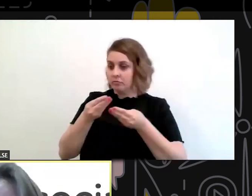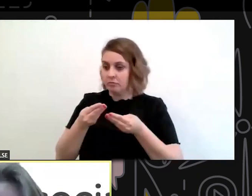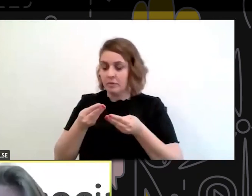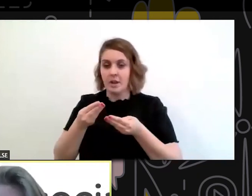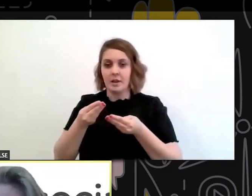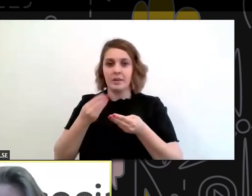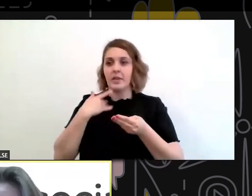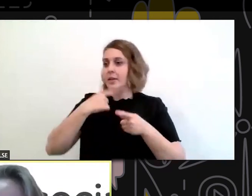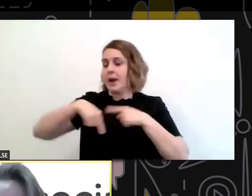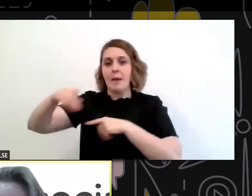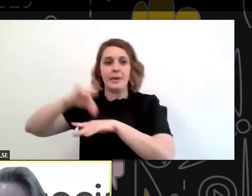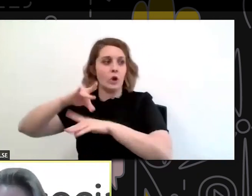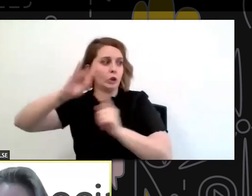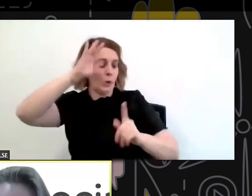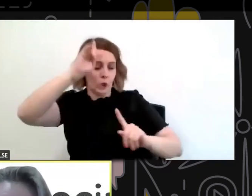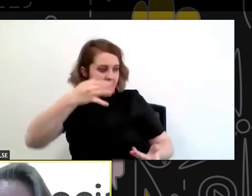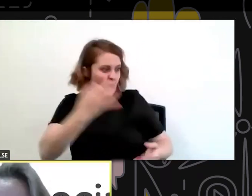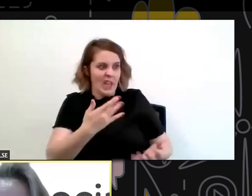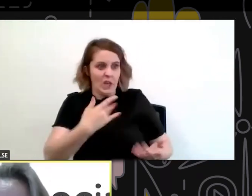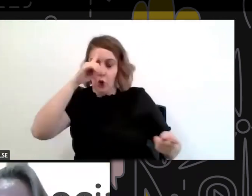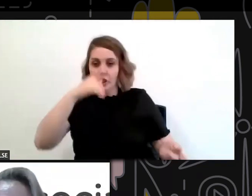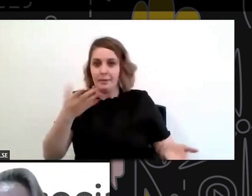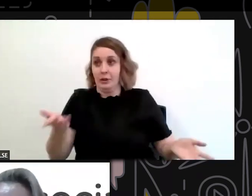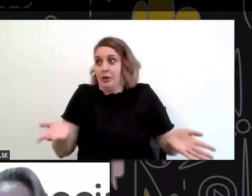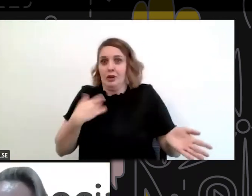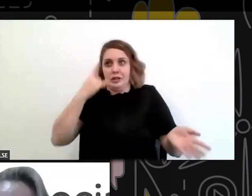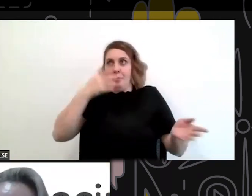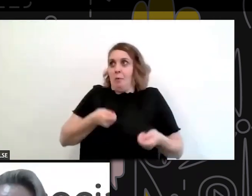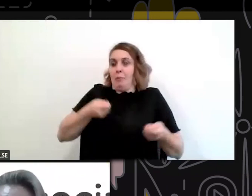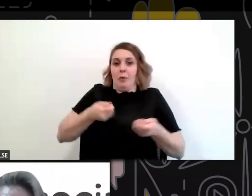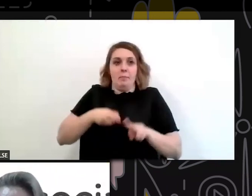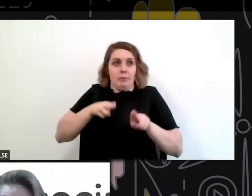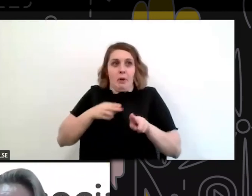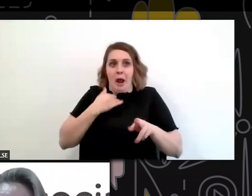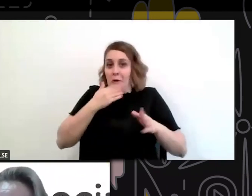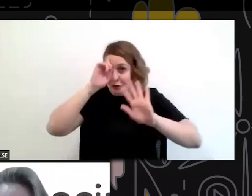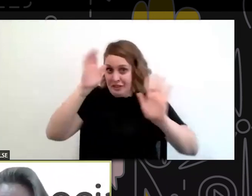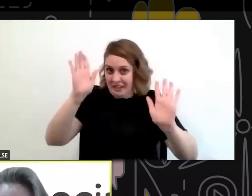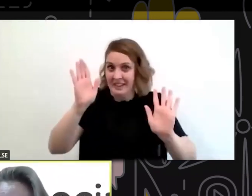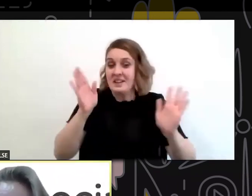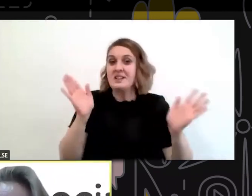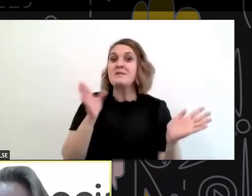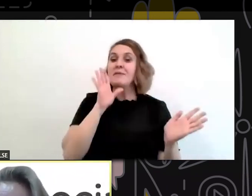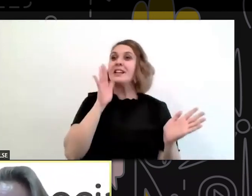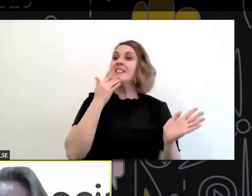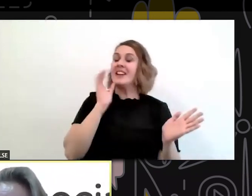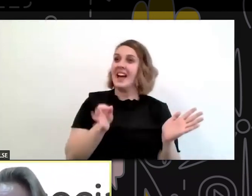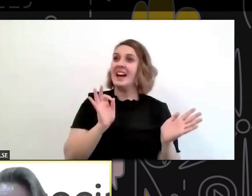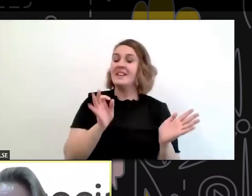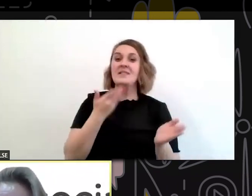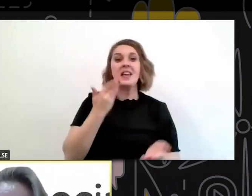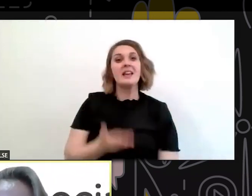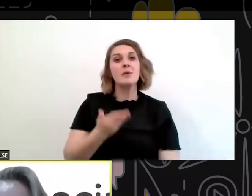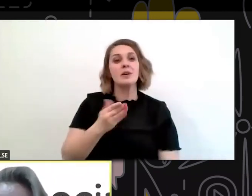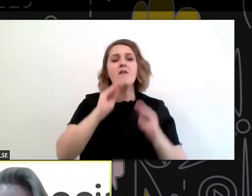algo así y salió corriendo. Entonces, bueno, sí que también me gustaría, es muy importante, fundamental la